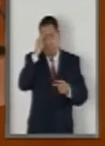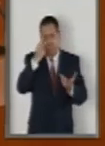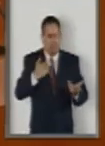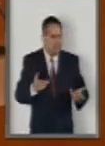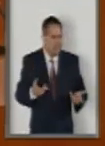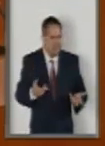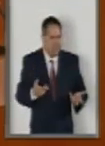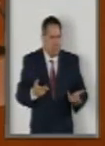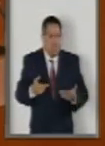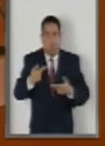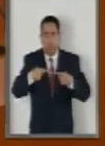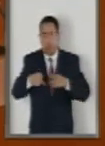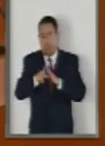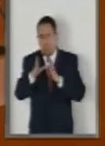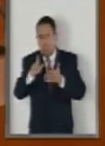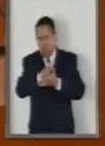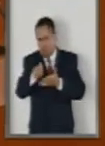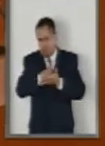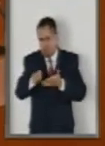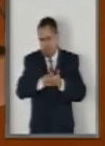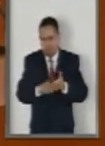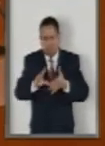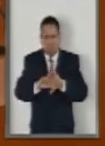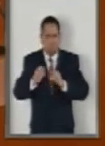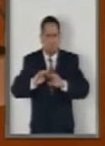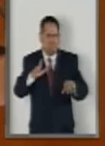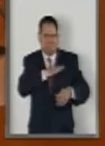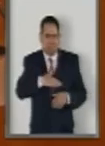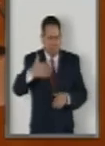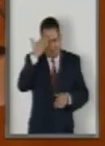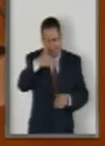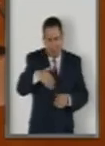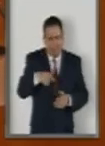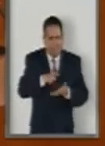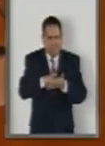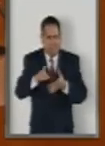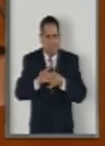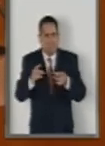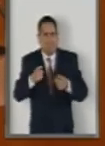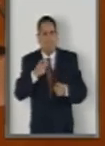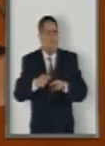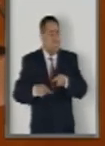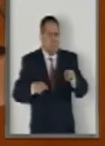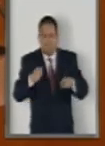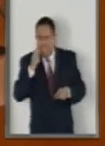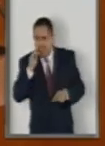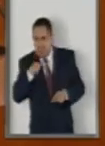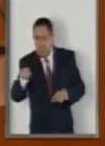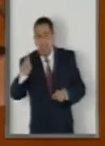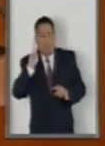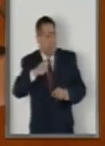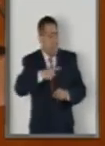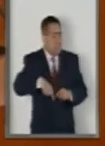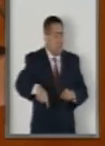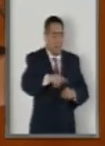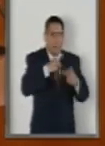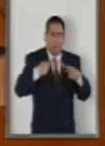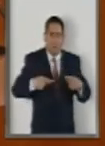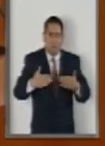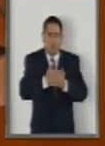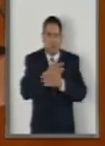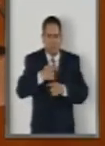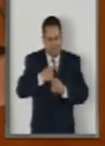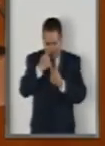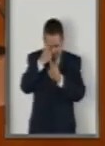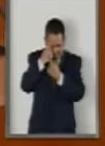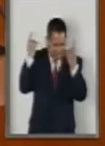Los columnistas, la prensa en general saben y se dice, ese resultado es el hartazgo de la población, es